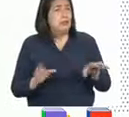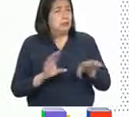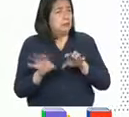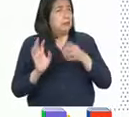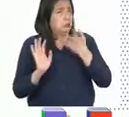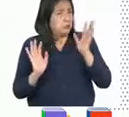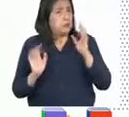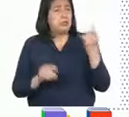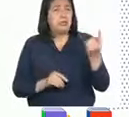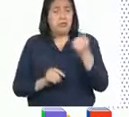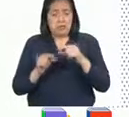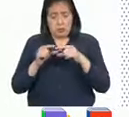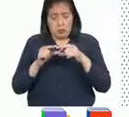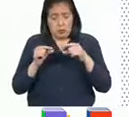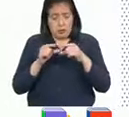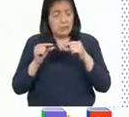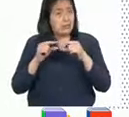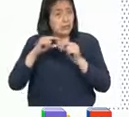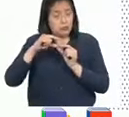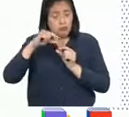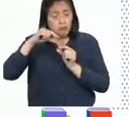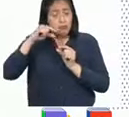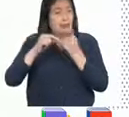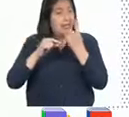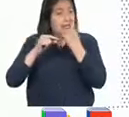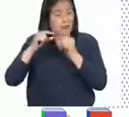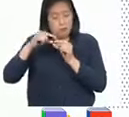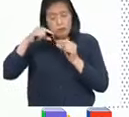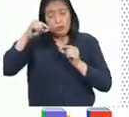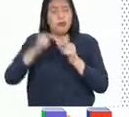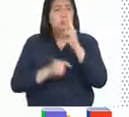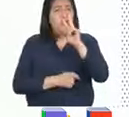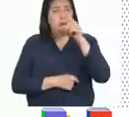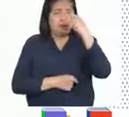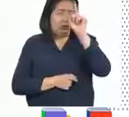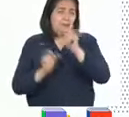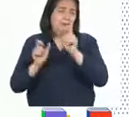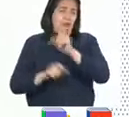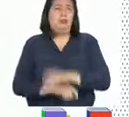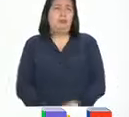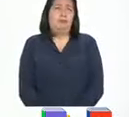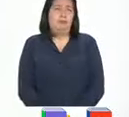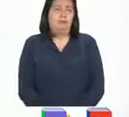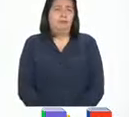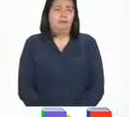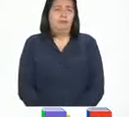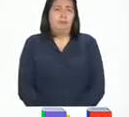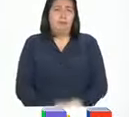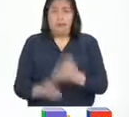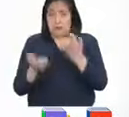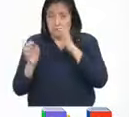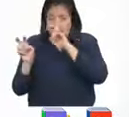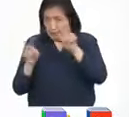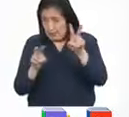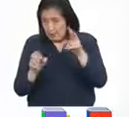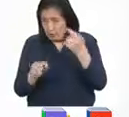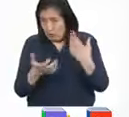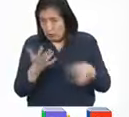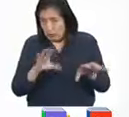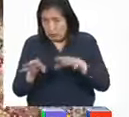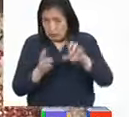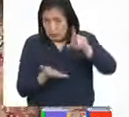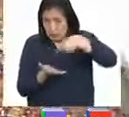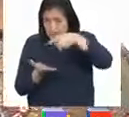debían suponer que cada cuadradito de su cuaderno representaba 2 millones de personas. ¿Quieren ver los trabajos